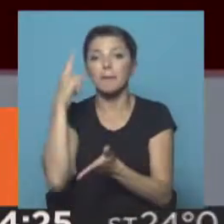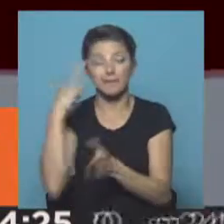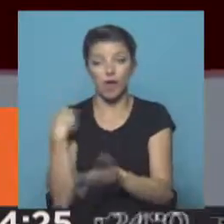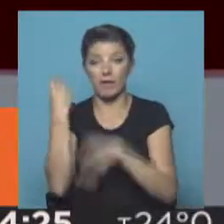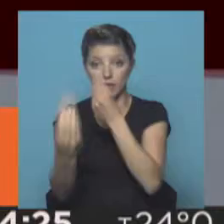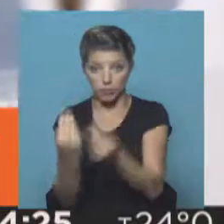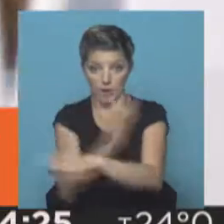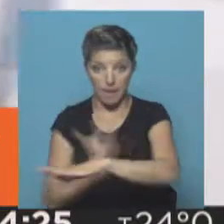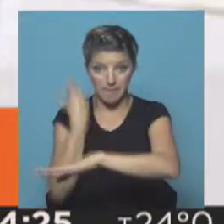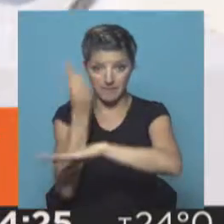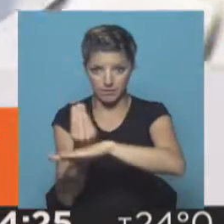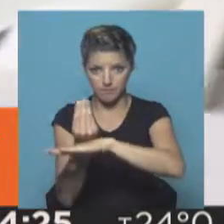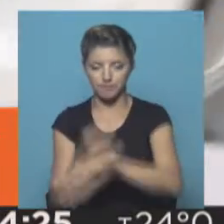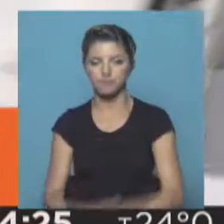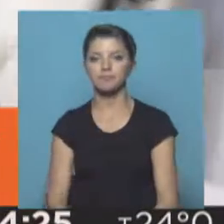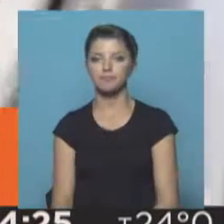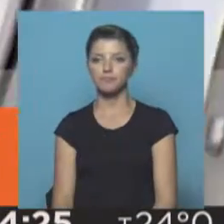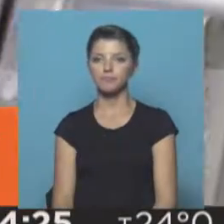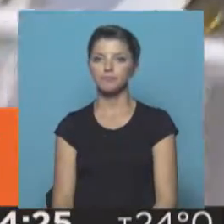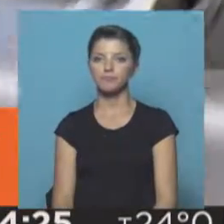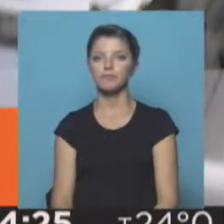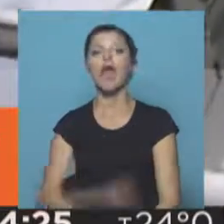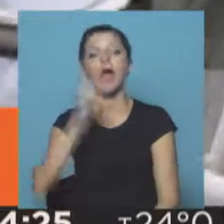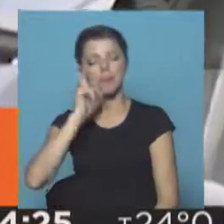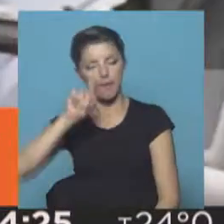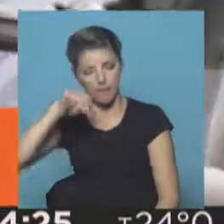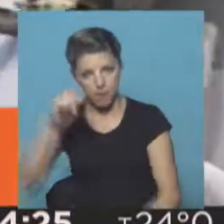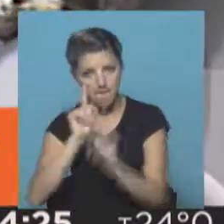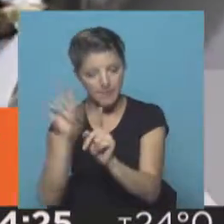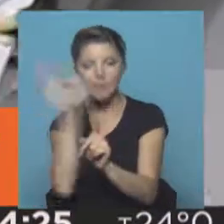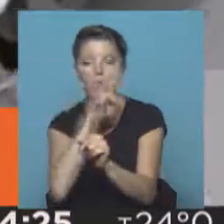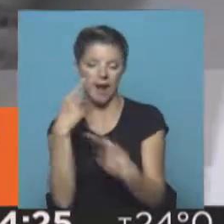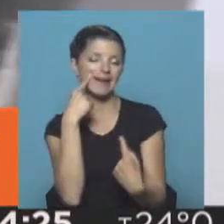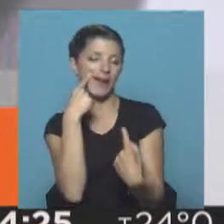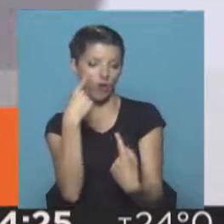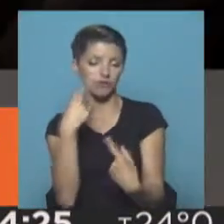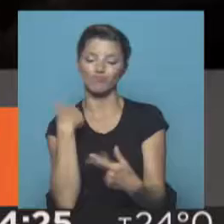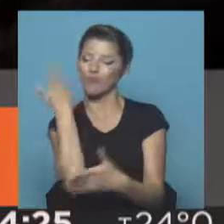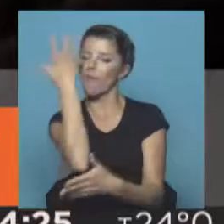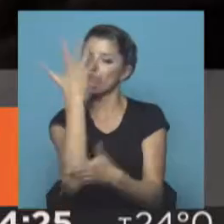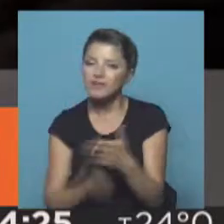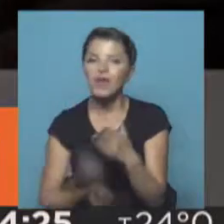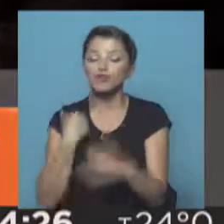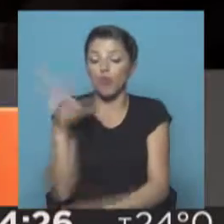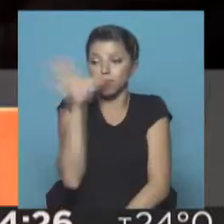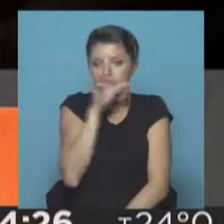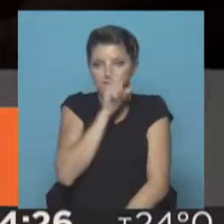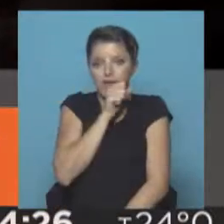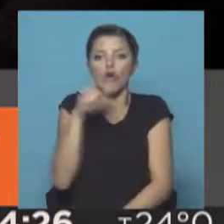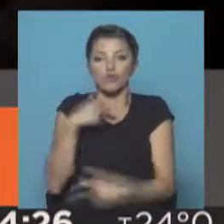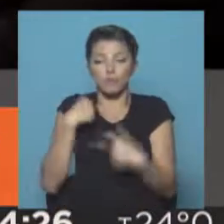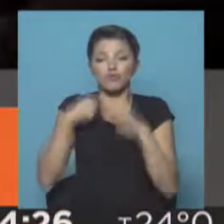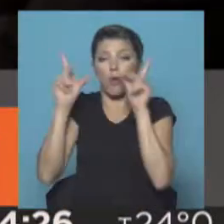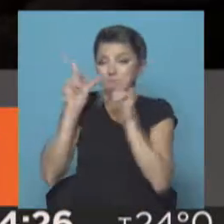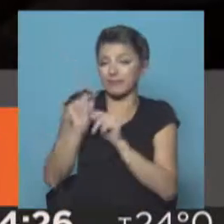Blanca. Poco después, la propia Hillary reconocía como un error haber mantenido en secreto que padecía